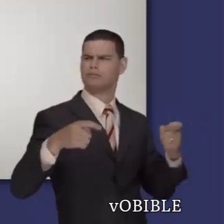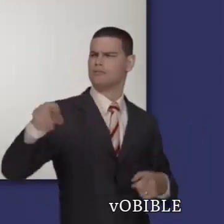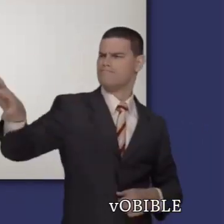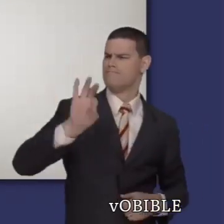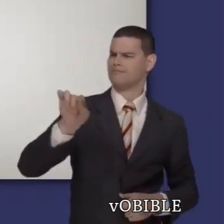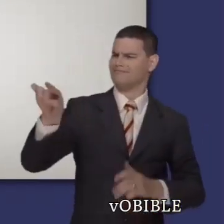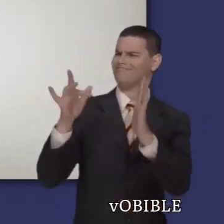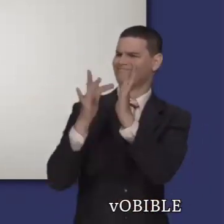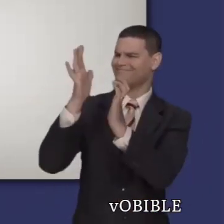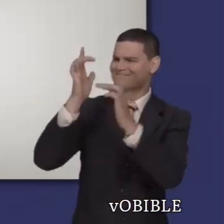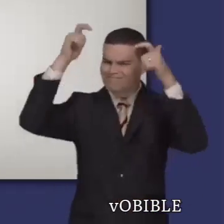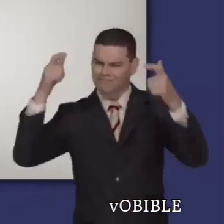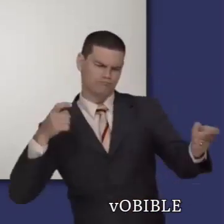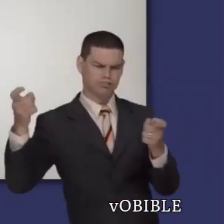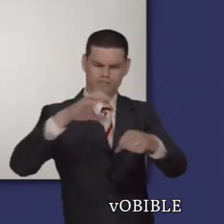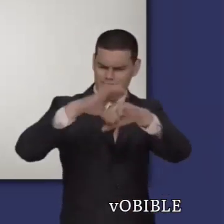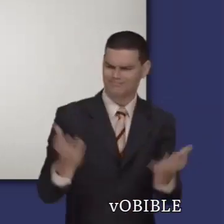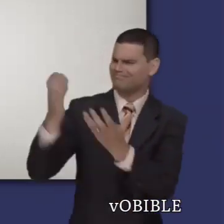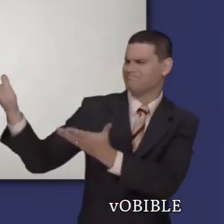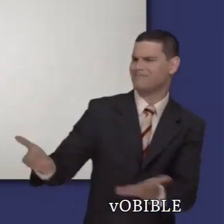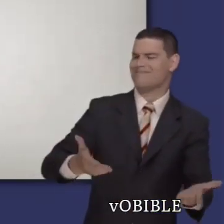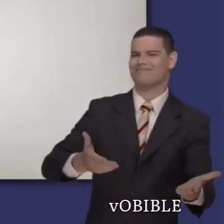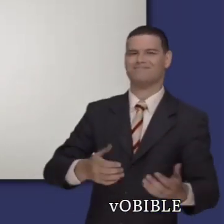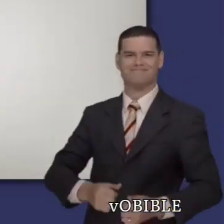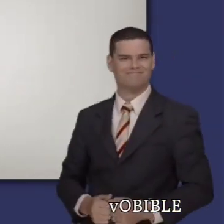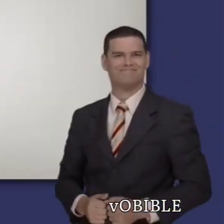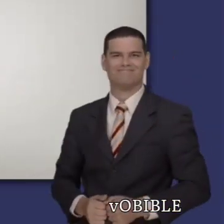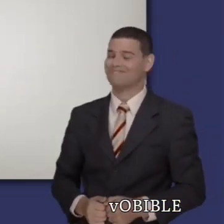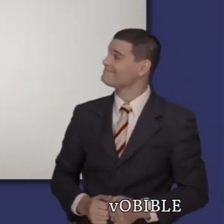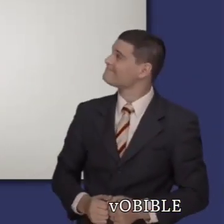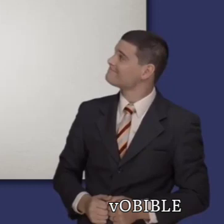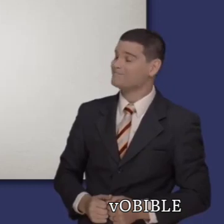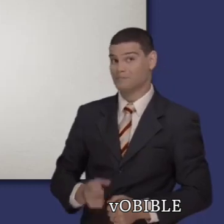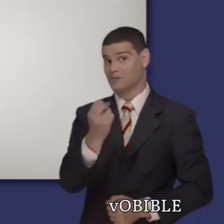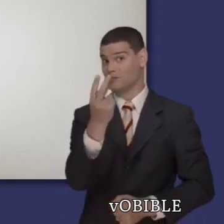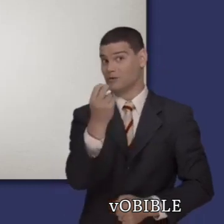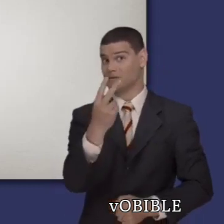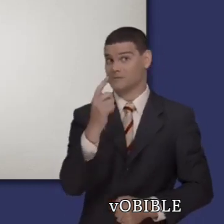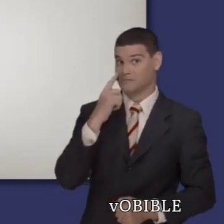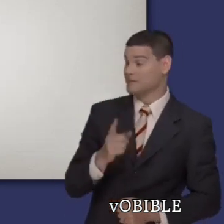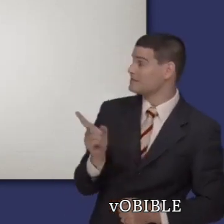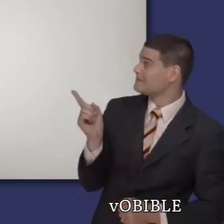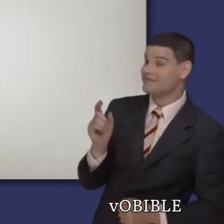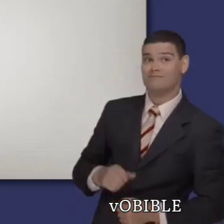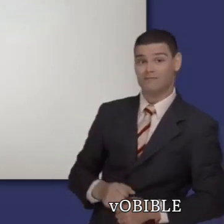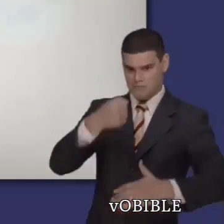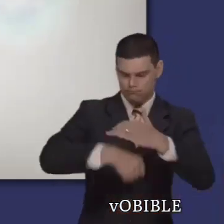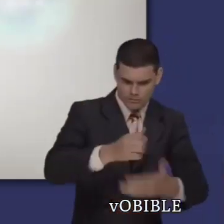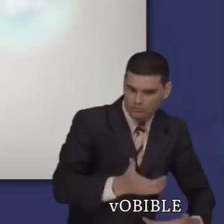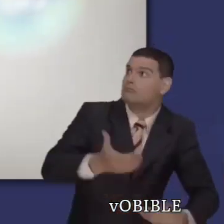nuestro Señor y de su Cristo». En el capítulo 12, Juan ve el nacimiento de un niño al